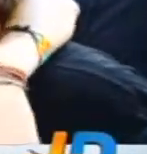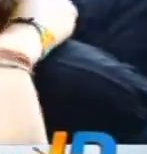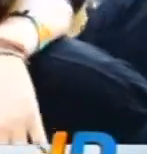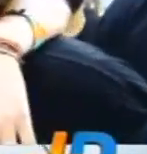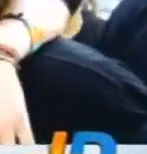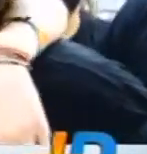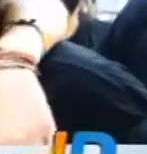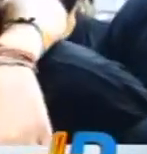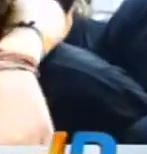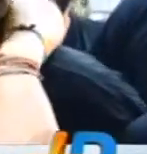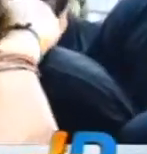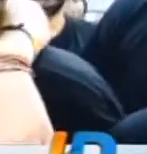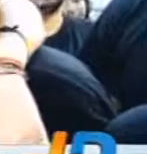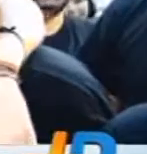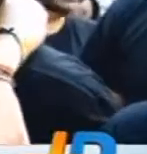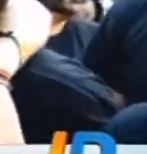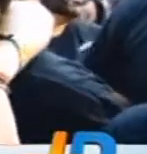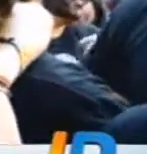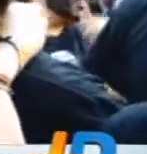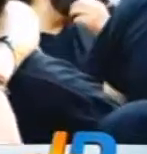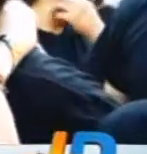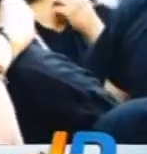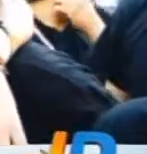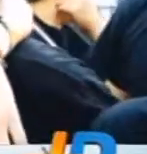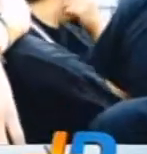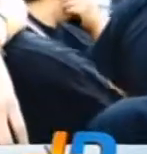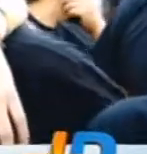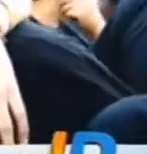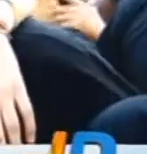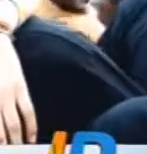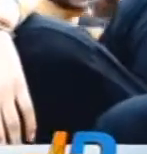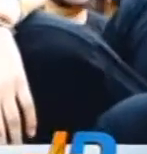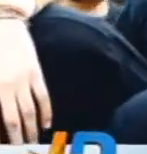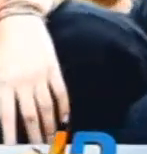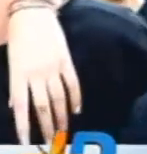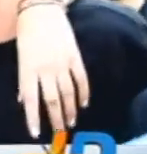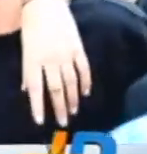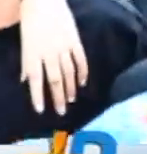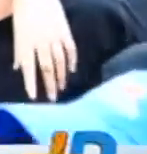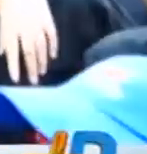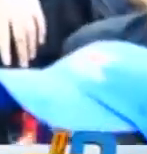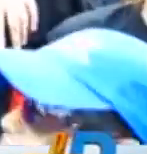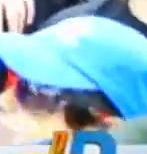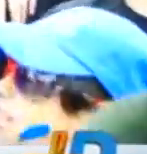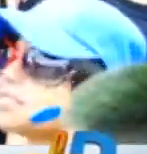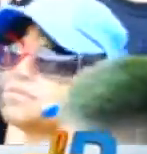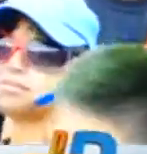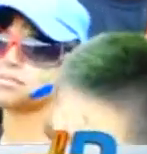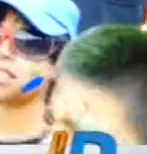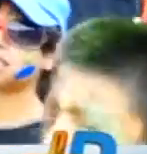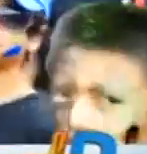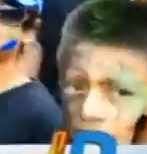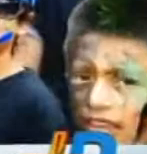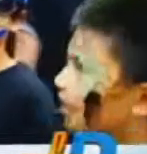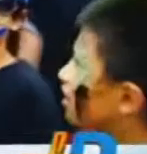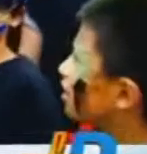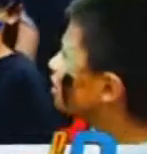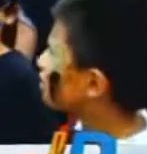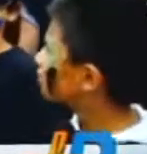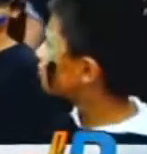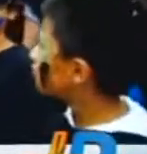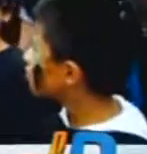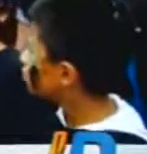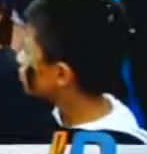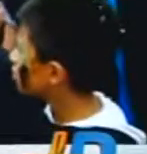No tan fuerte. No, nunca he visto nada como esto, ¿no? Bueno, eso es lo que pasa aquí en la Plaza